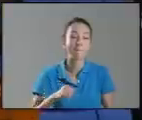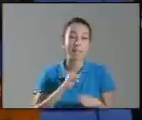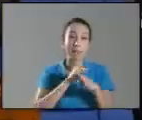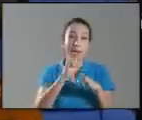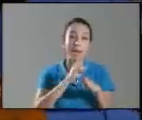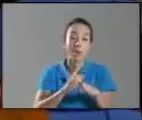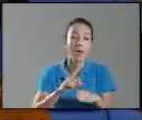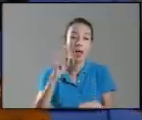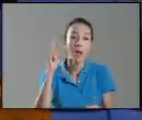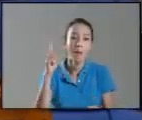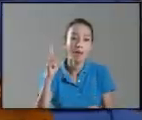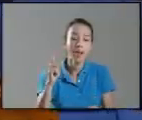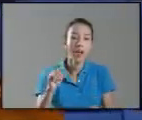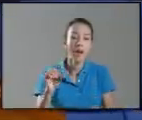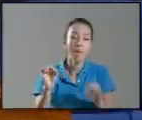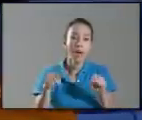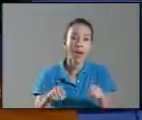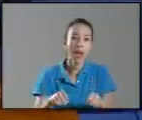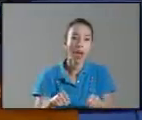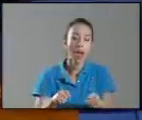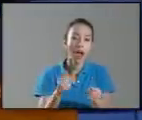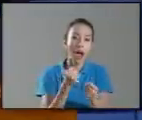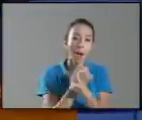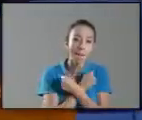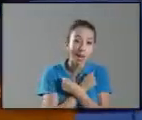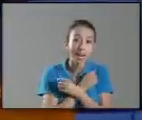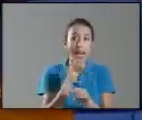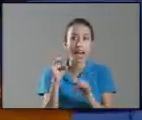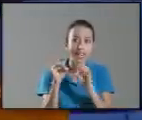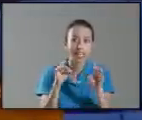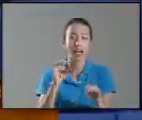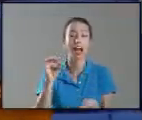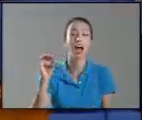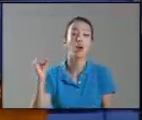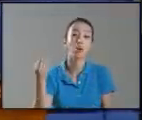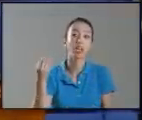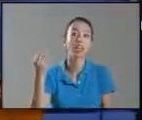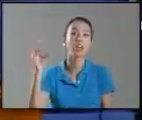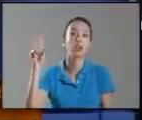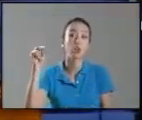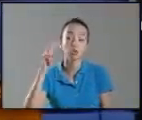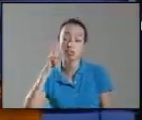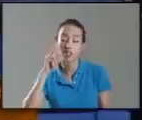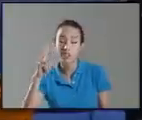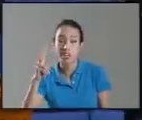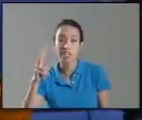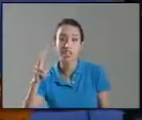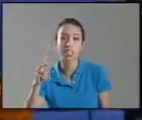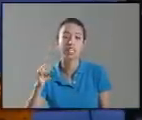diciendo que somos fieles a Dios, pero apliquemos el principio que les he mencionado desde hace mucho tiempo.